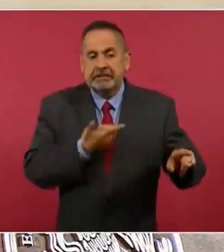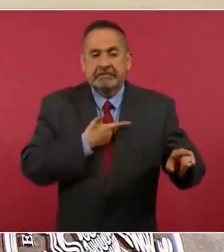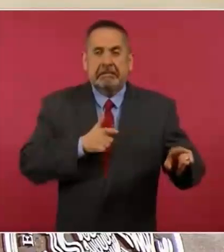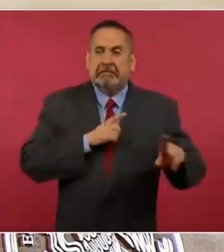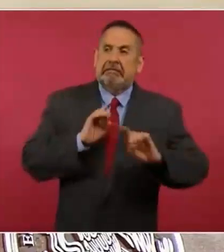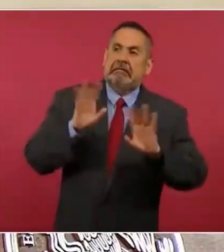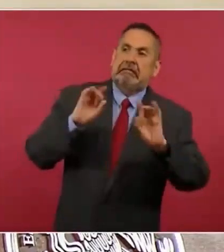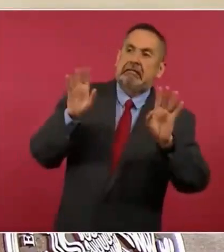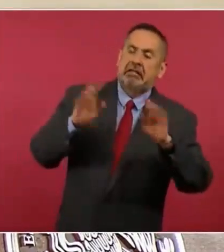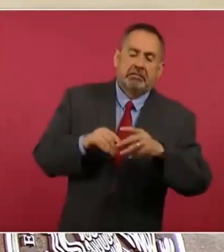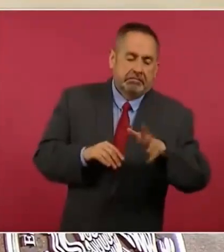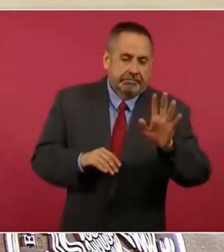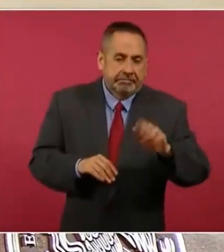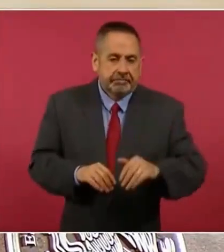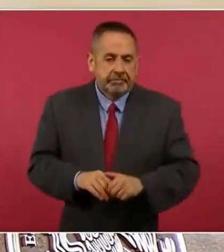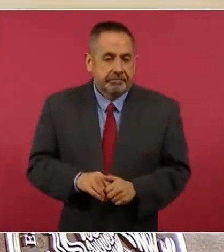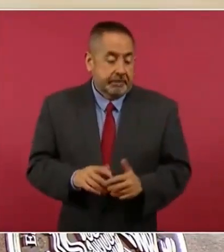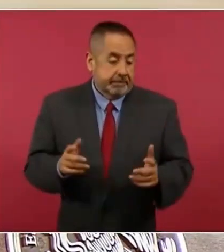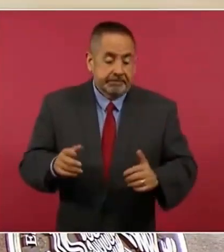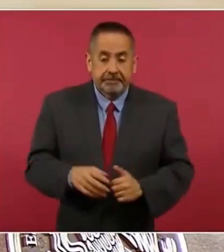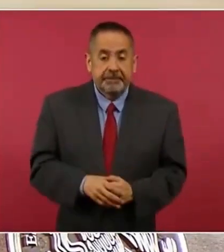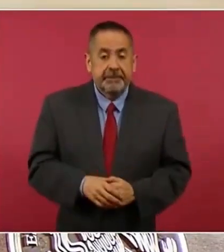pero